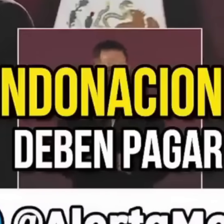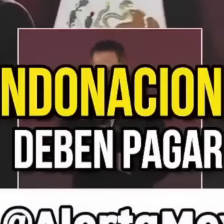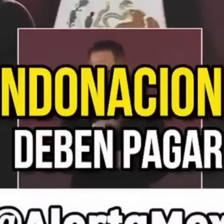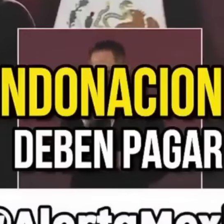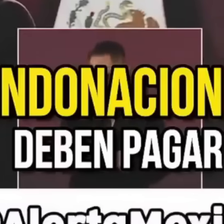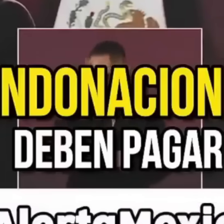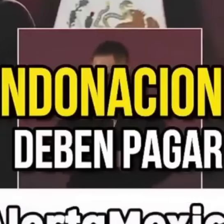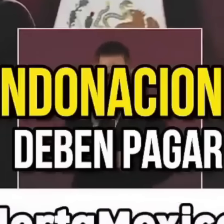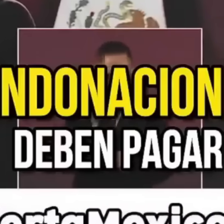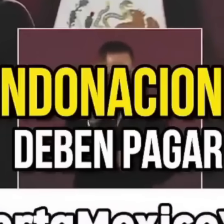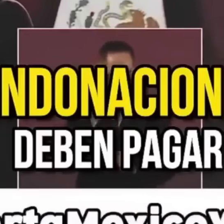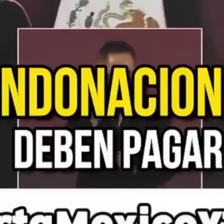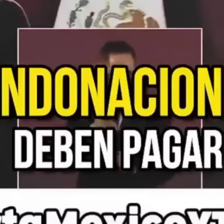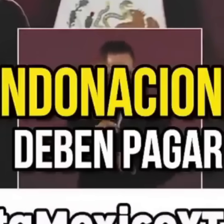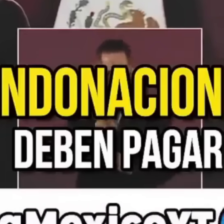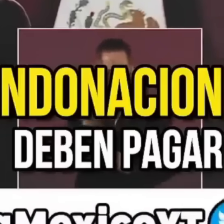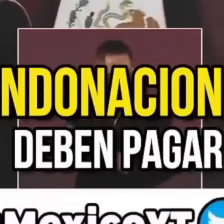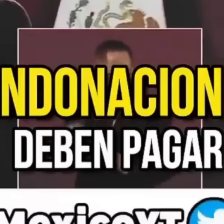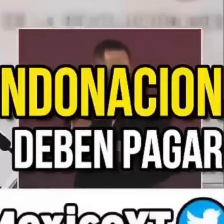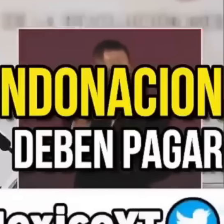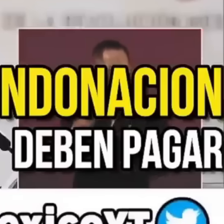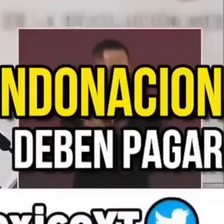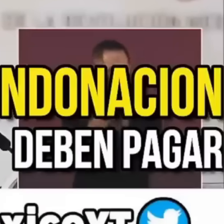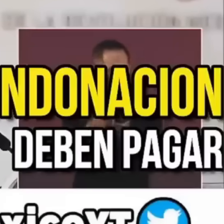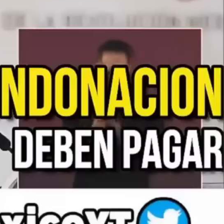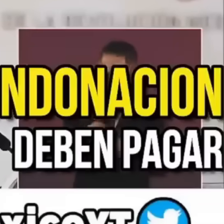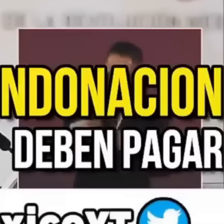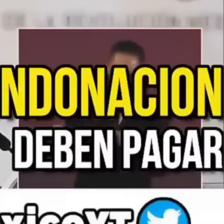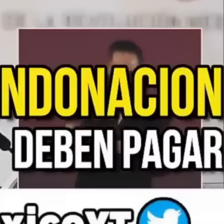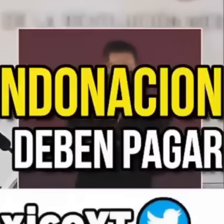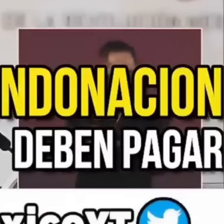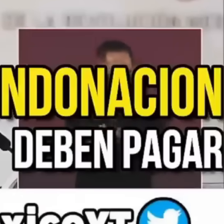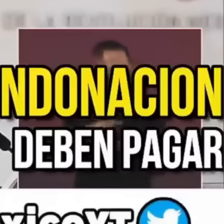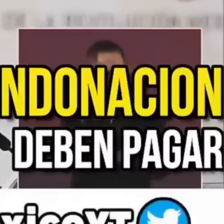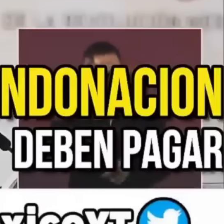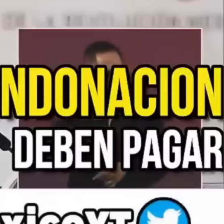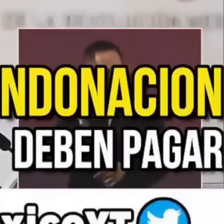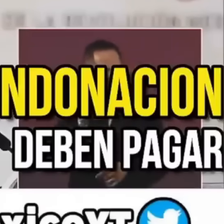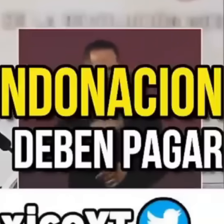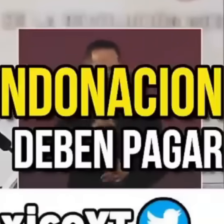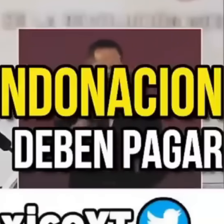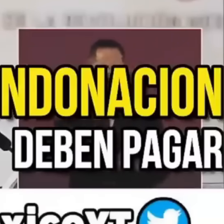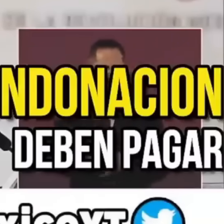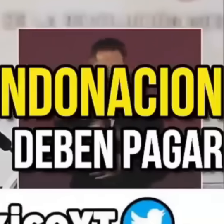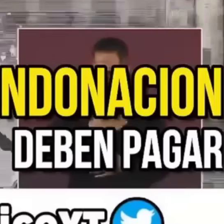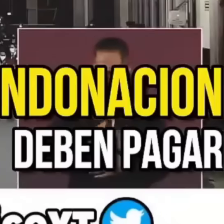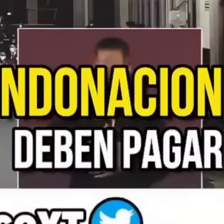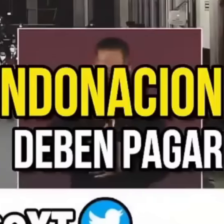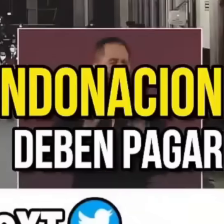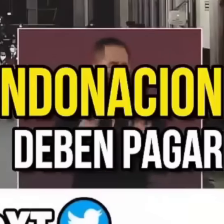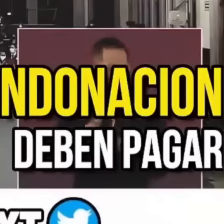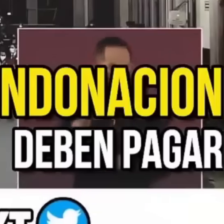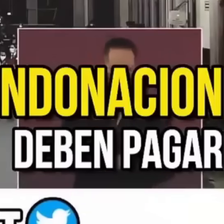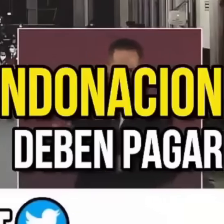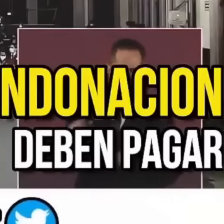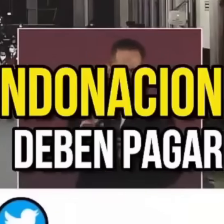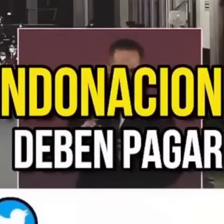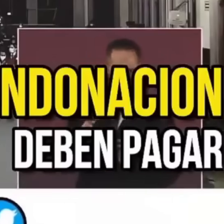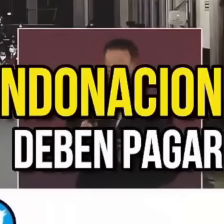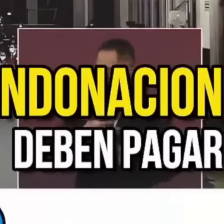de acuerdo en que se debe de pagar lo justo. Lo